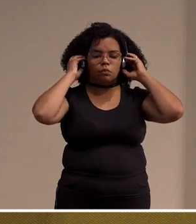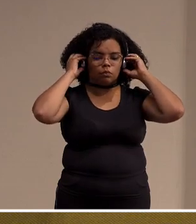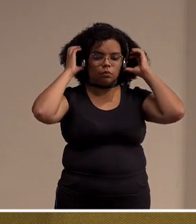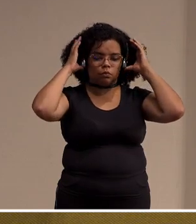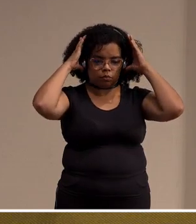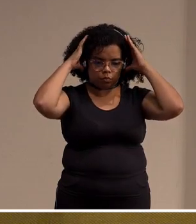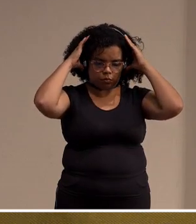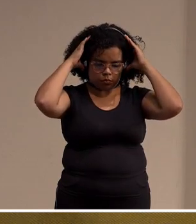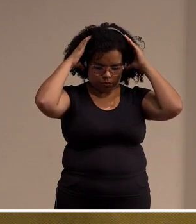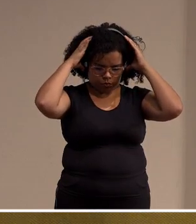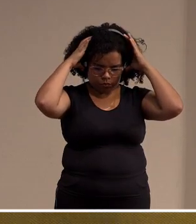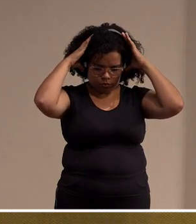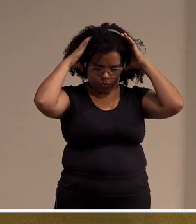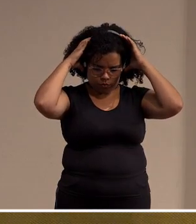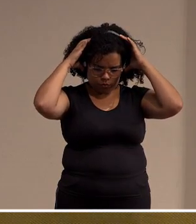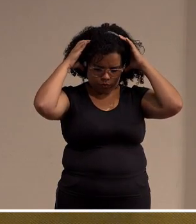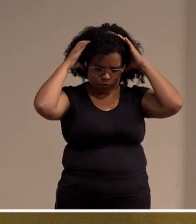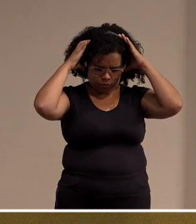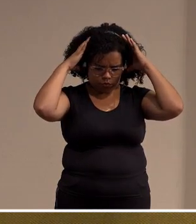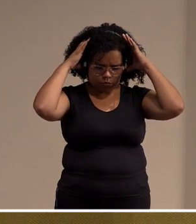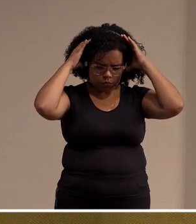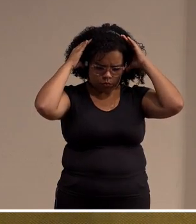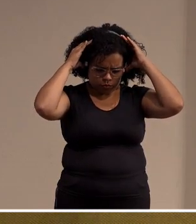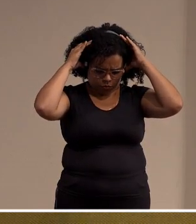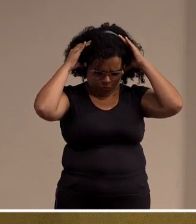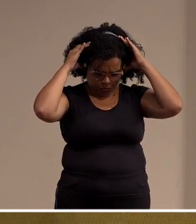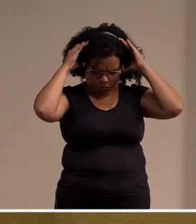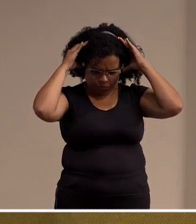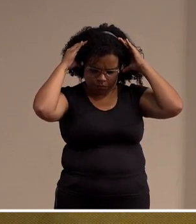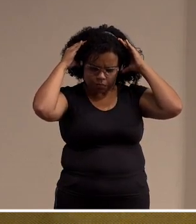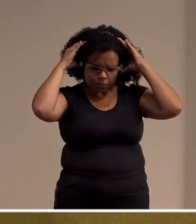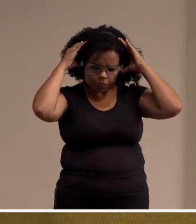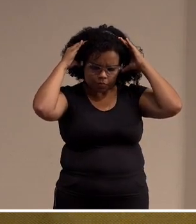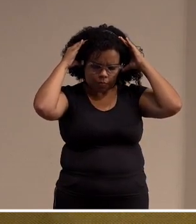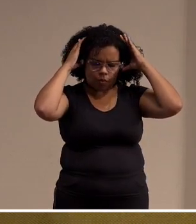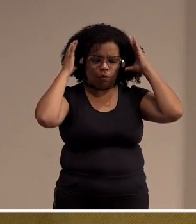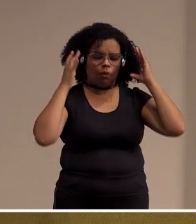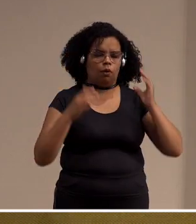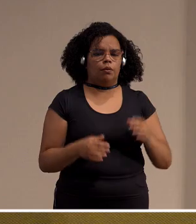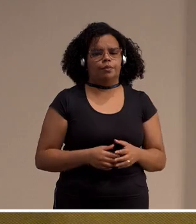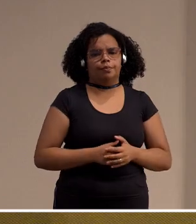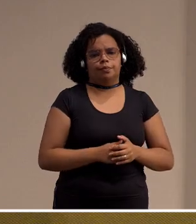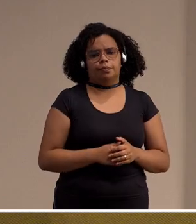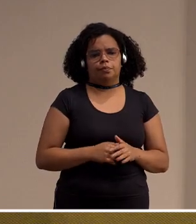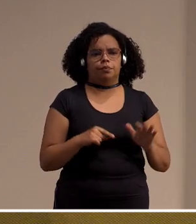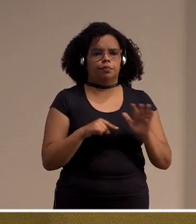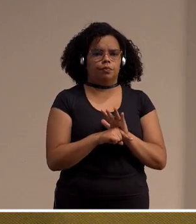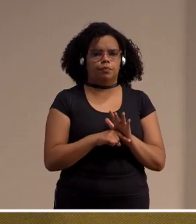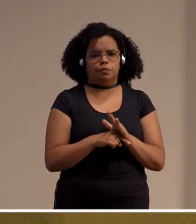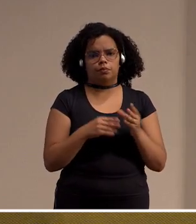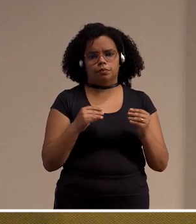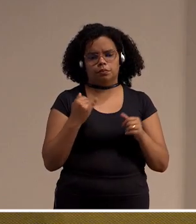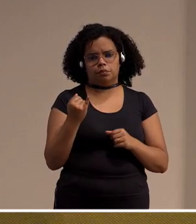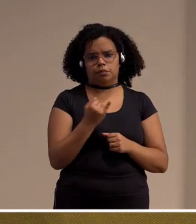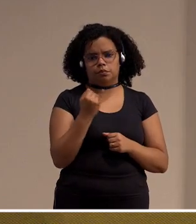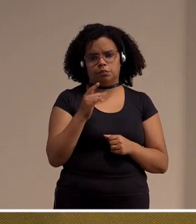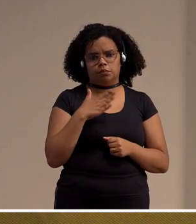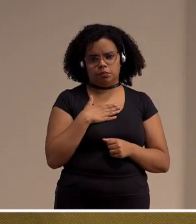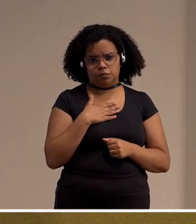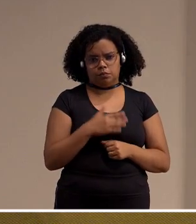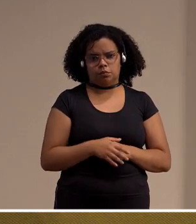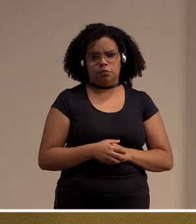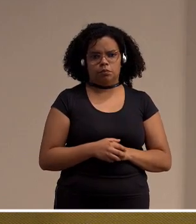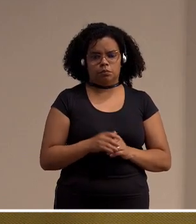técnica. Sí, entonces para mi escrita, a pesquisa siempre es muy, muy importante, de textualidades científicas